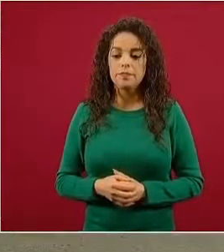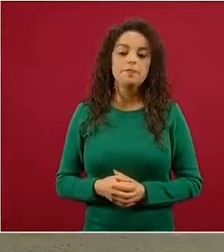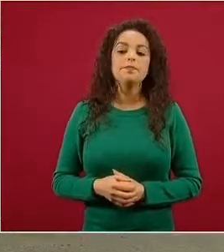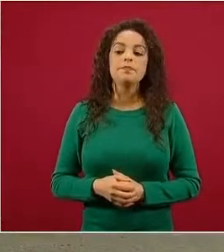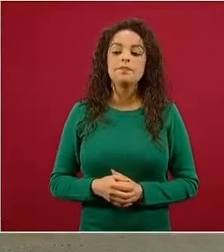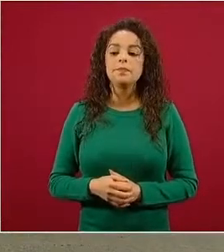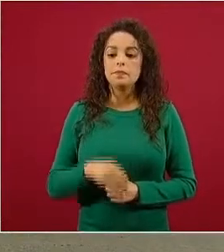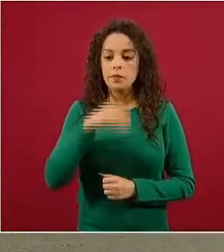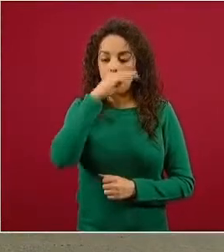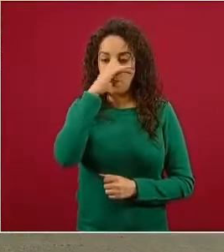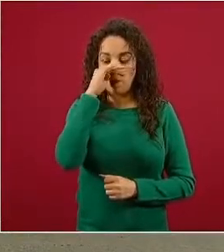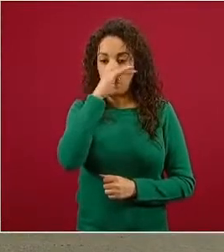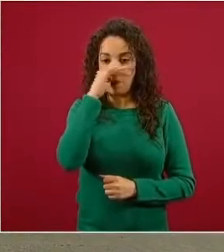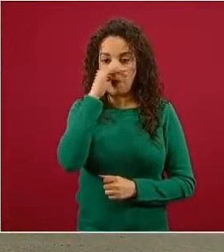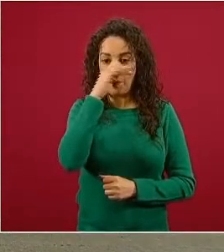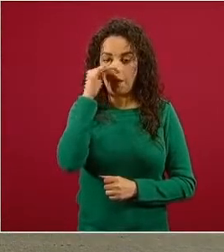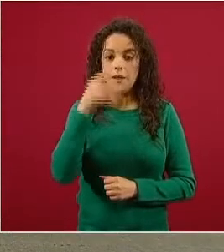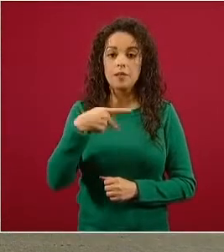salud mental?